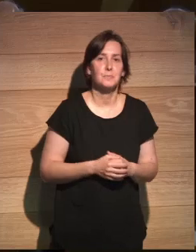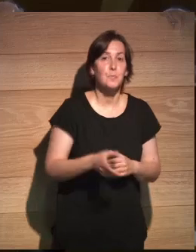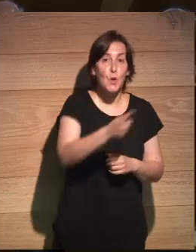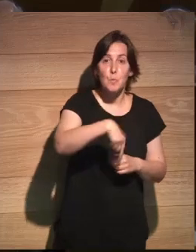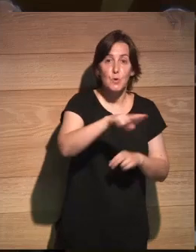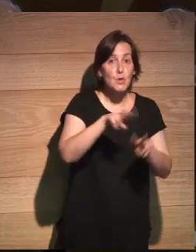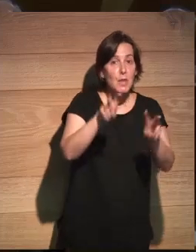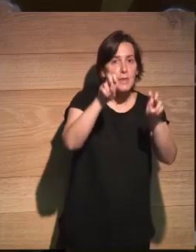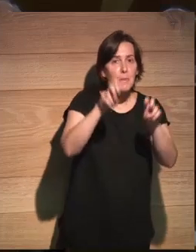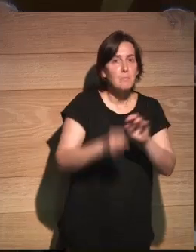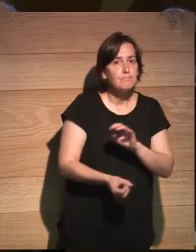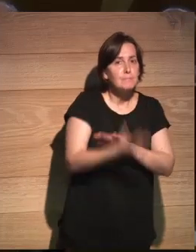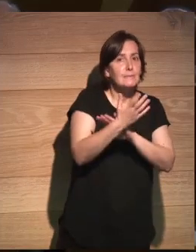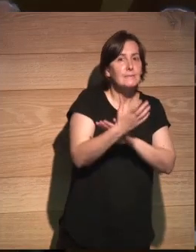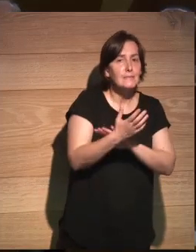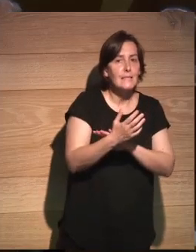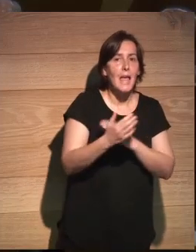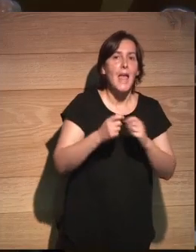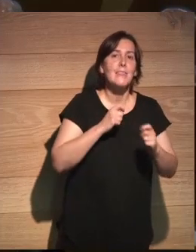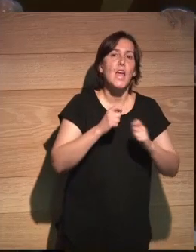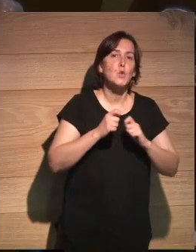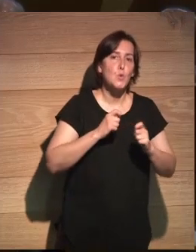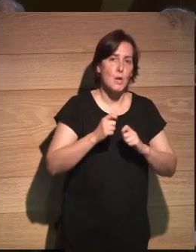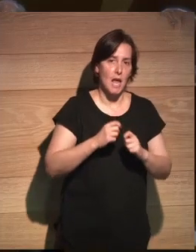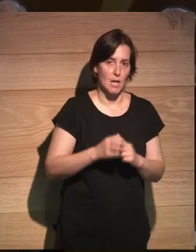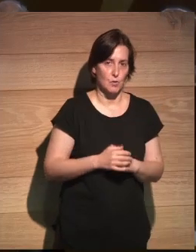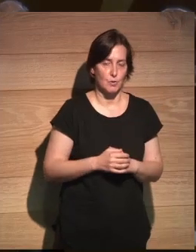el tema de los tertulianos.